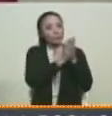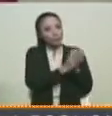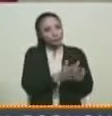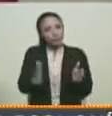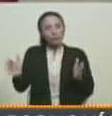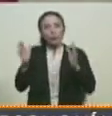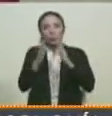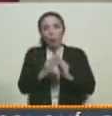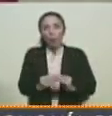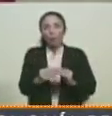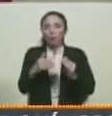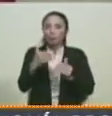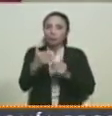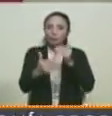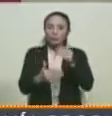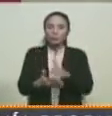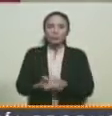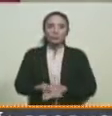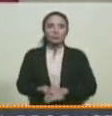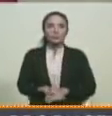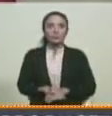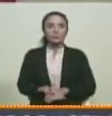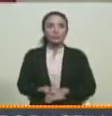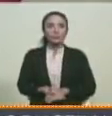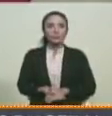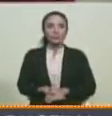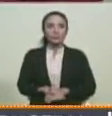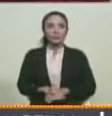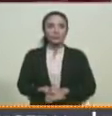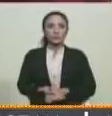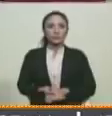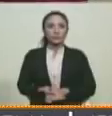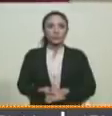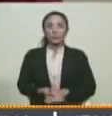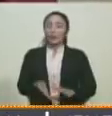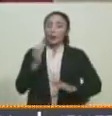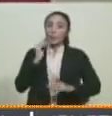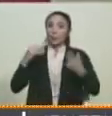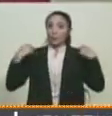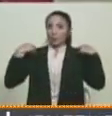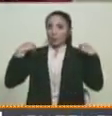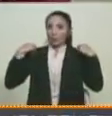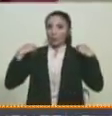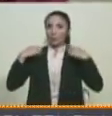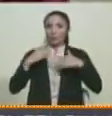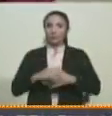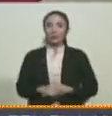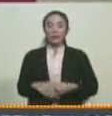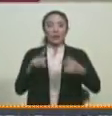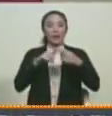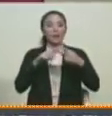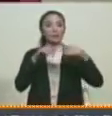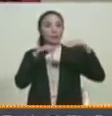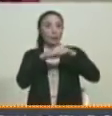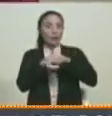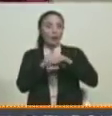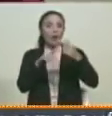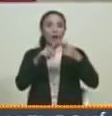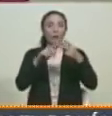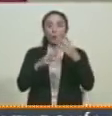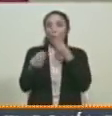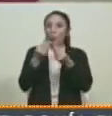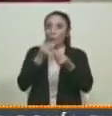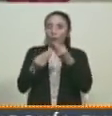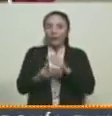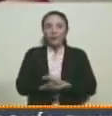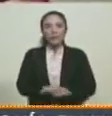materiales de nuestro pueblo. La necesidad de la ropa, del calzado, del